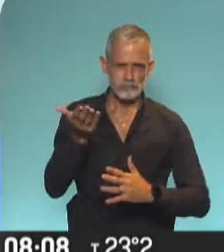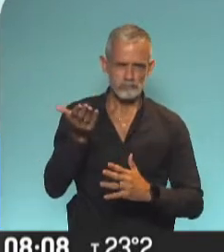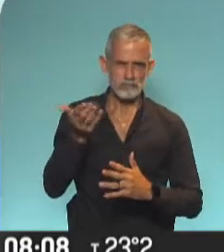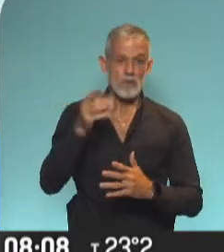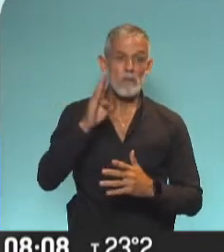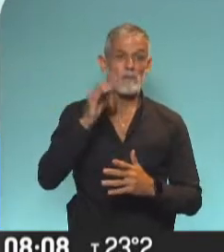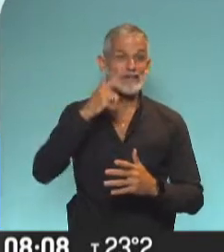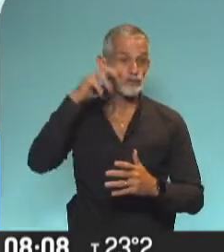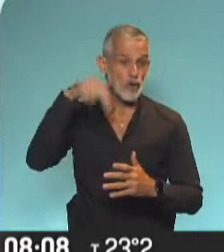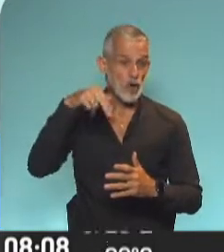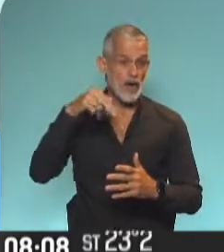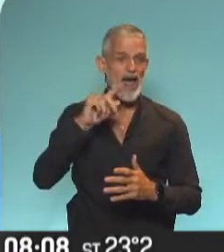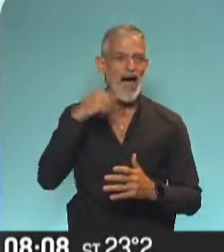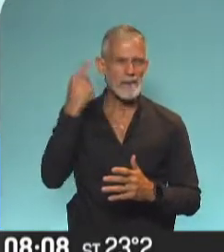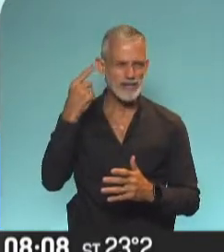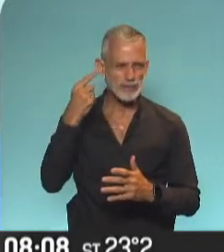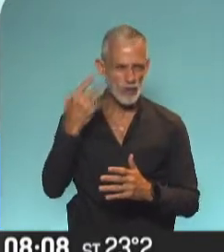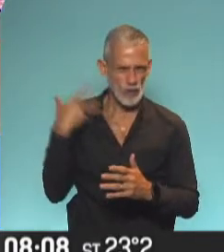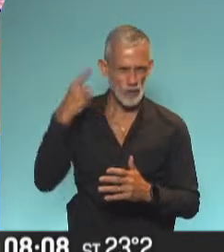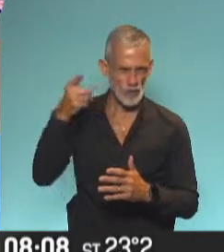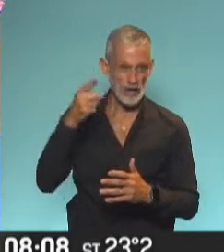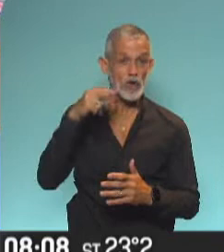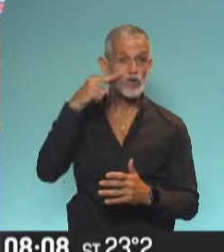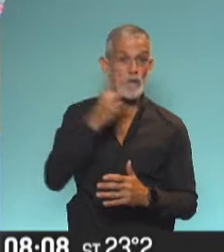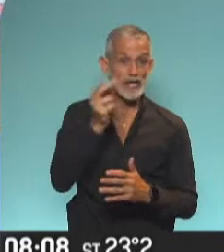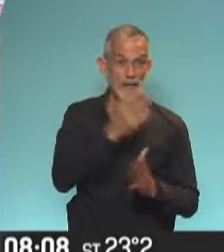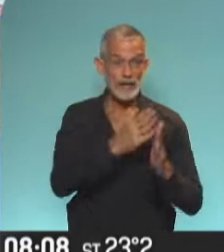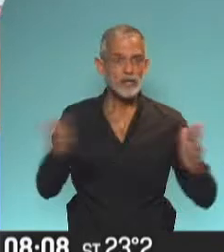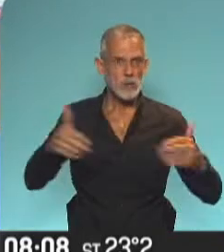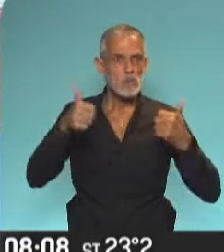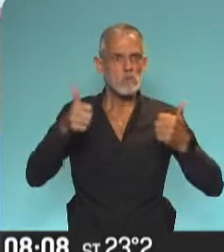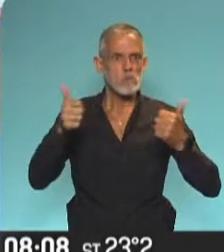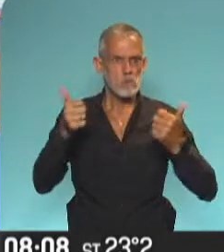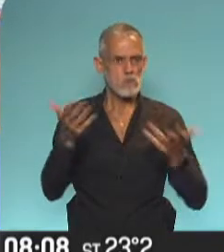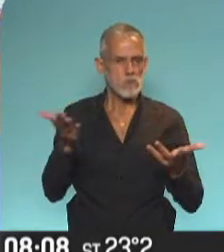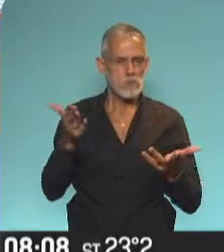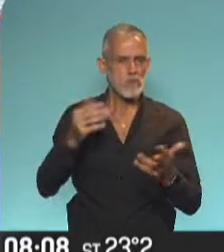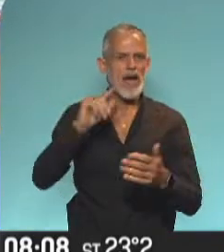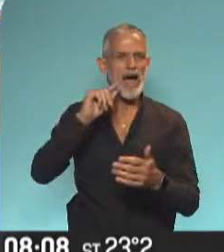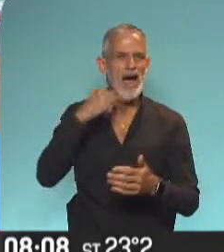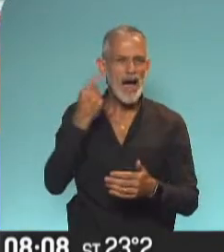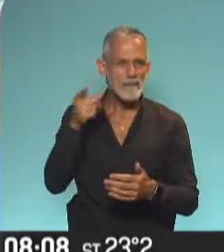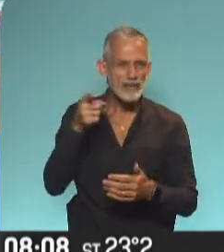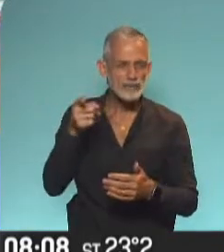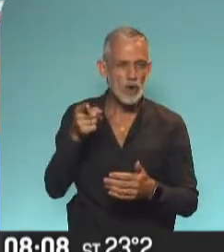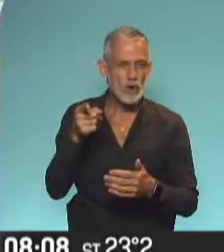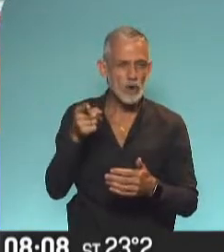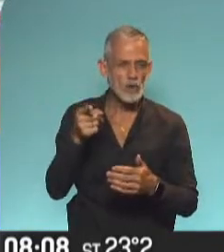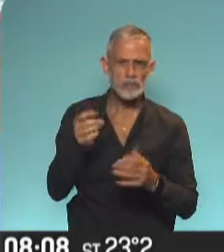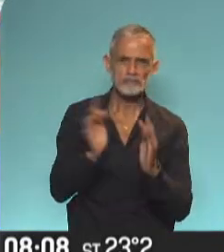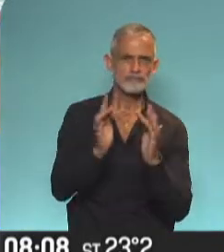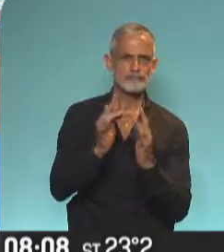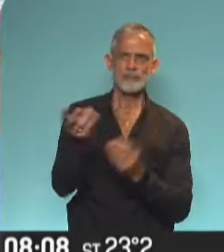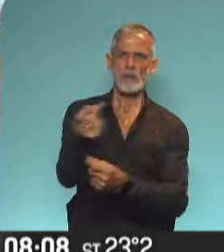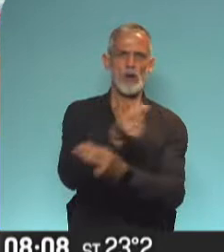el dueño de Amazon. Le fue muy bien en el 2020 en plena pandemia. ¿Por qué? Porque Amazon es la empresa que puedes comprar comercio